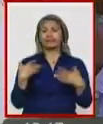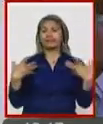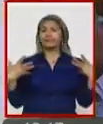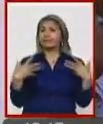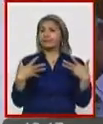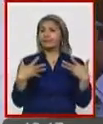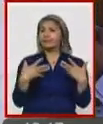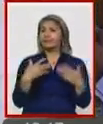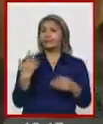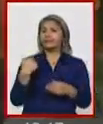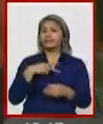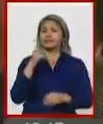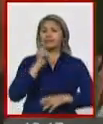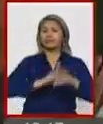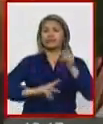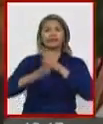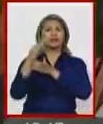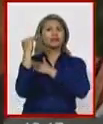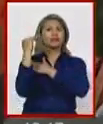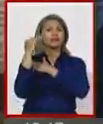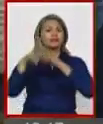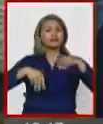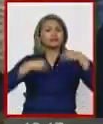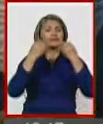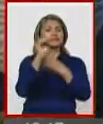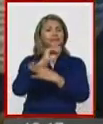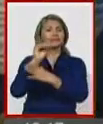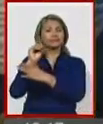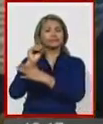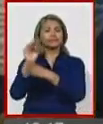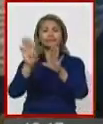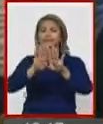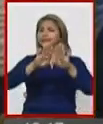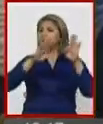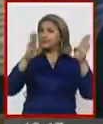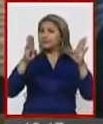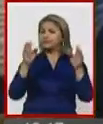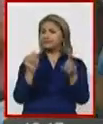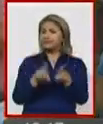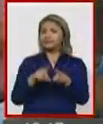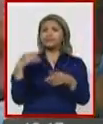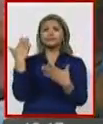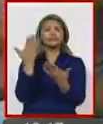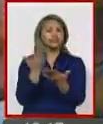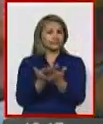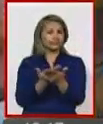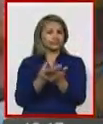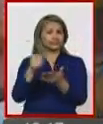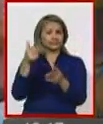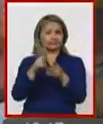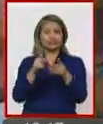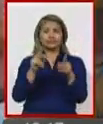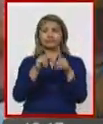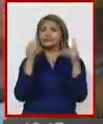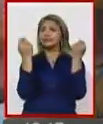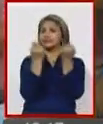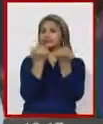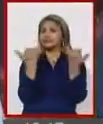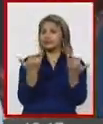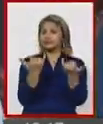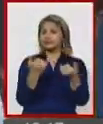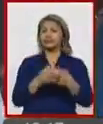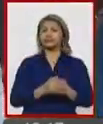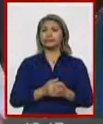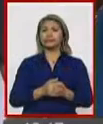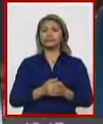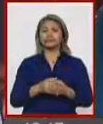mentando con nuestro pueblo cruceño que le ha dado de comer que él ha abierto las puertas estos hermanos que han venido de otros departamentos hoy están